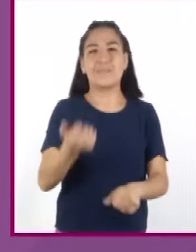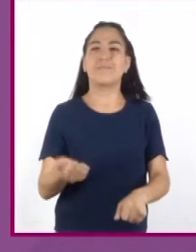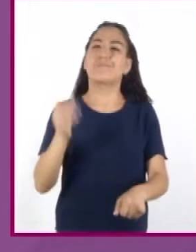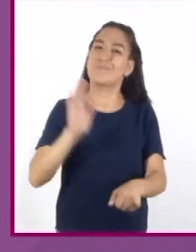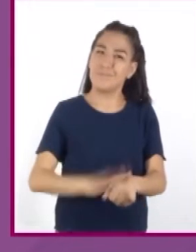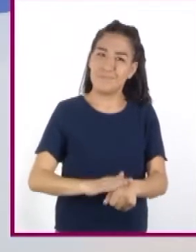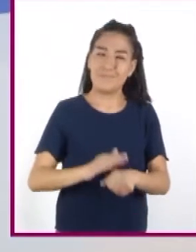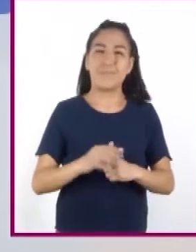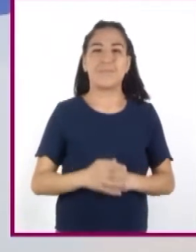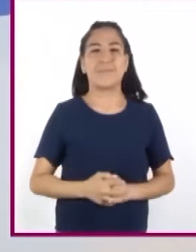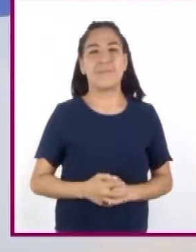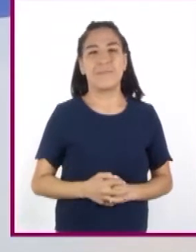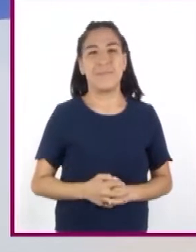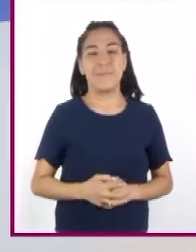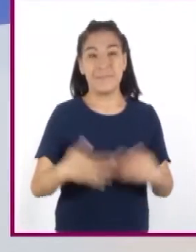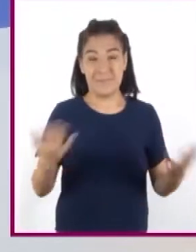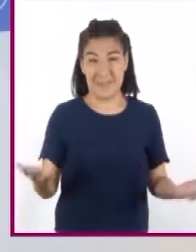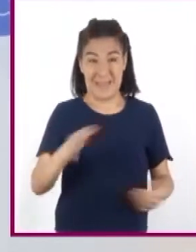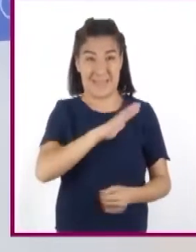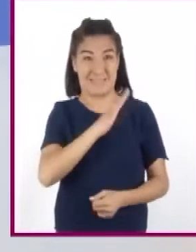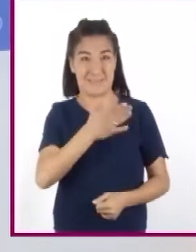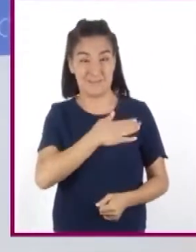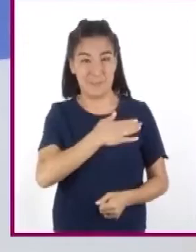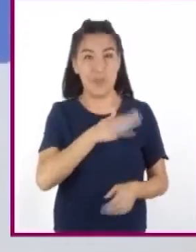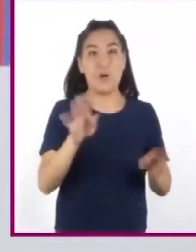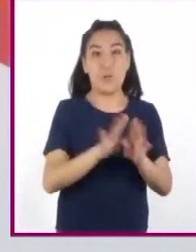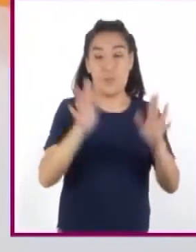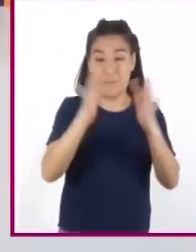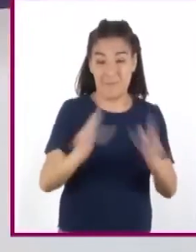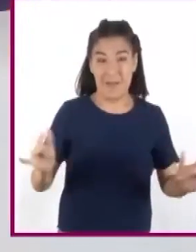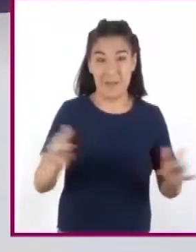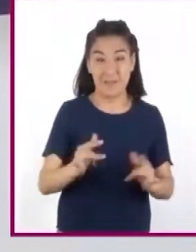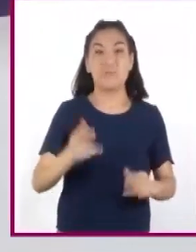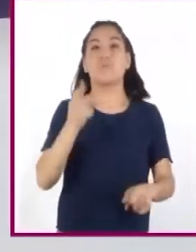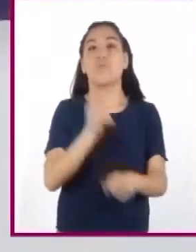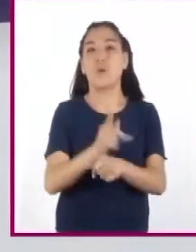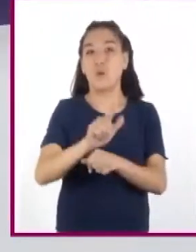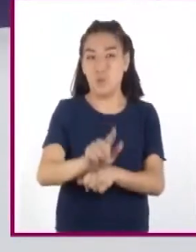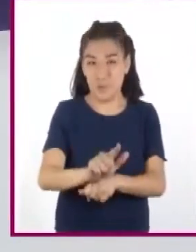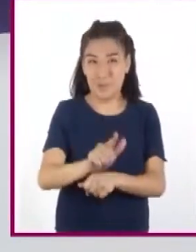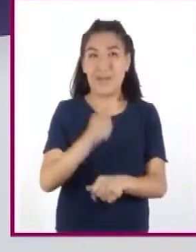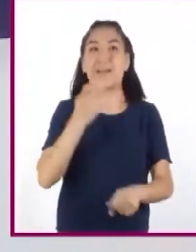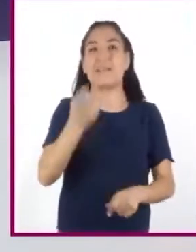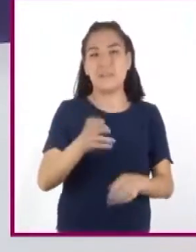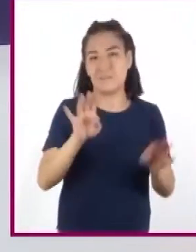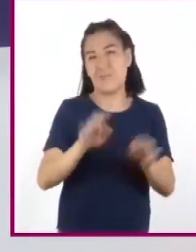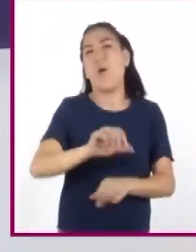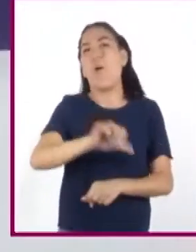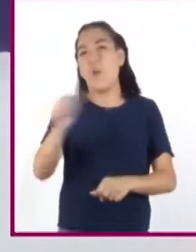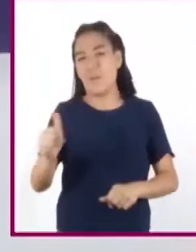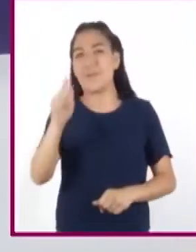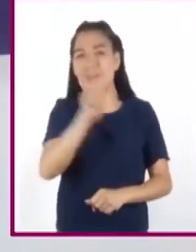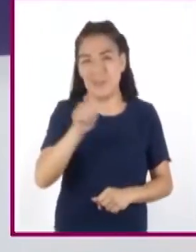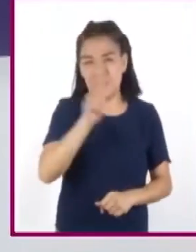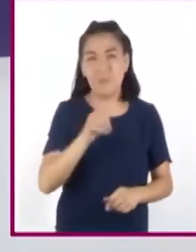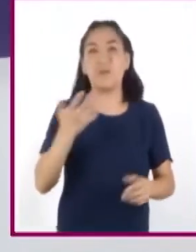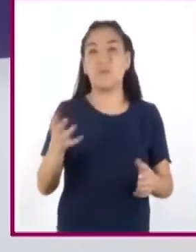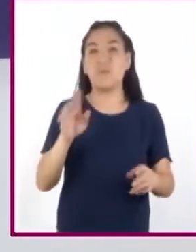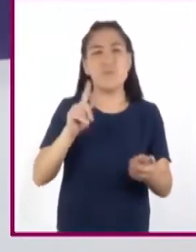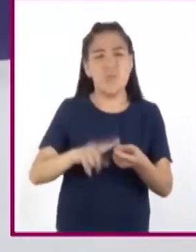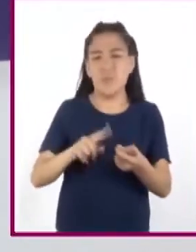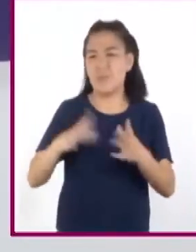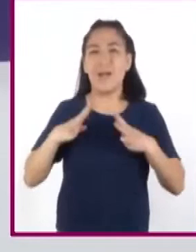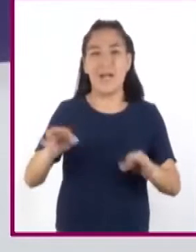administrativo. Tanto el español como el francés y el portugués, entre otras lenguas, derivan del latín y se